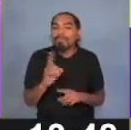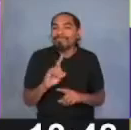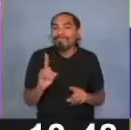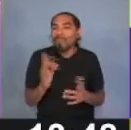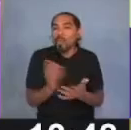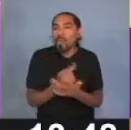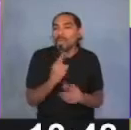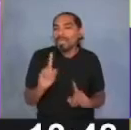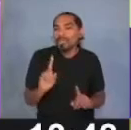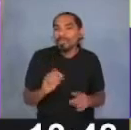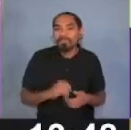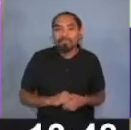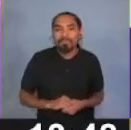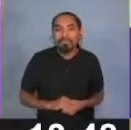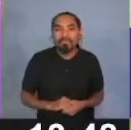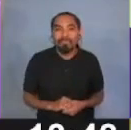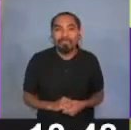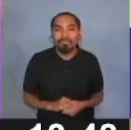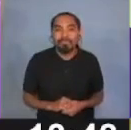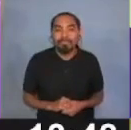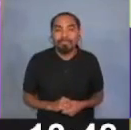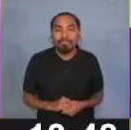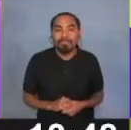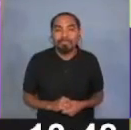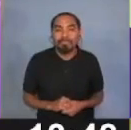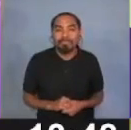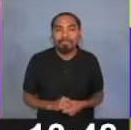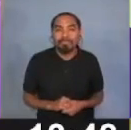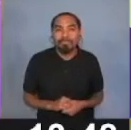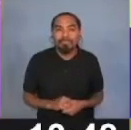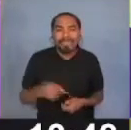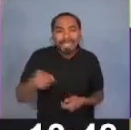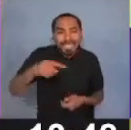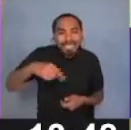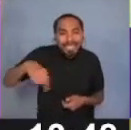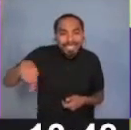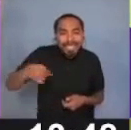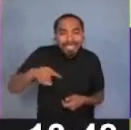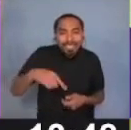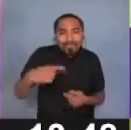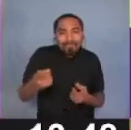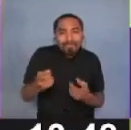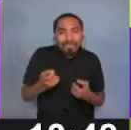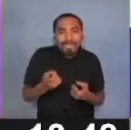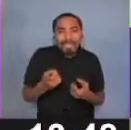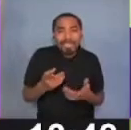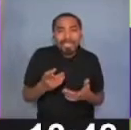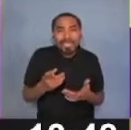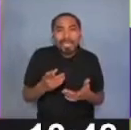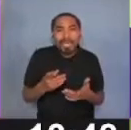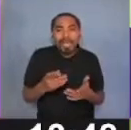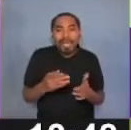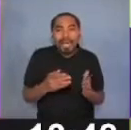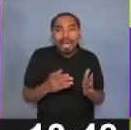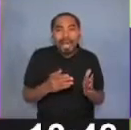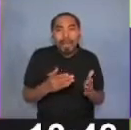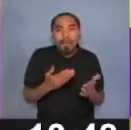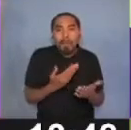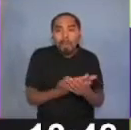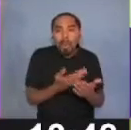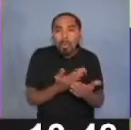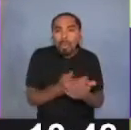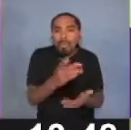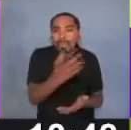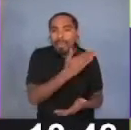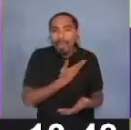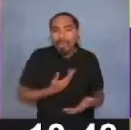estamos trabajando, ¿sí? Ellos piden ahora que se actualice la canasta y la provincia tiene las condiciones económicas como para